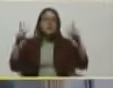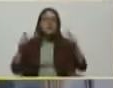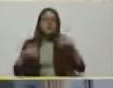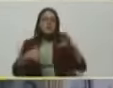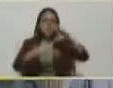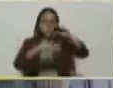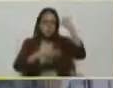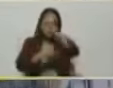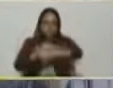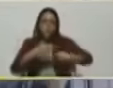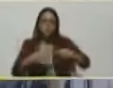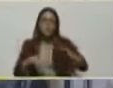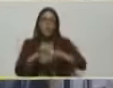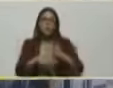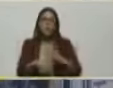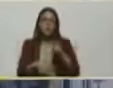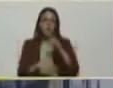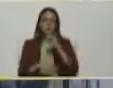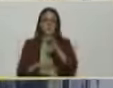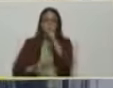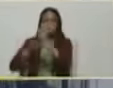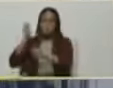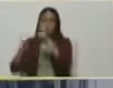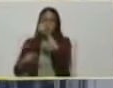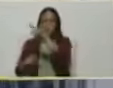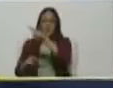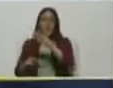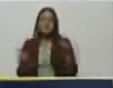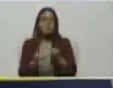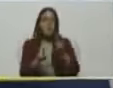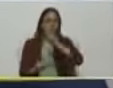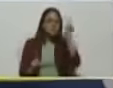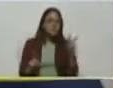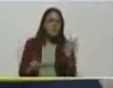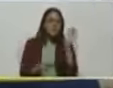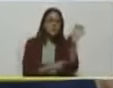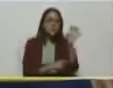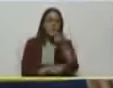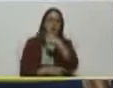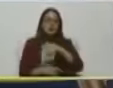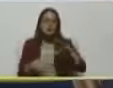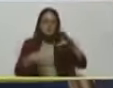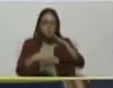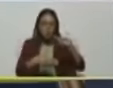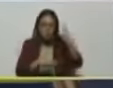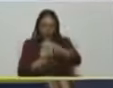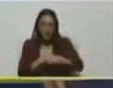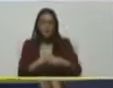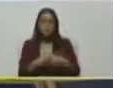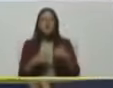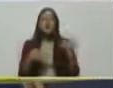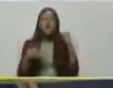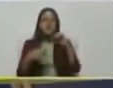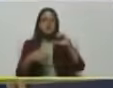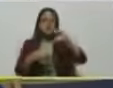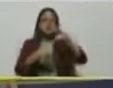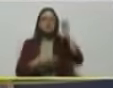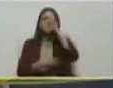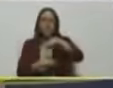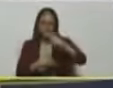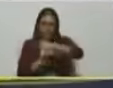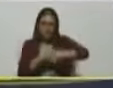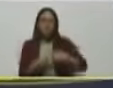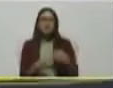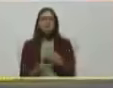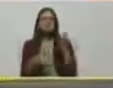suramericana, porque Trinidad y Tobago, como Venezuela, es Caribe y es Suramérica.